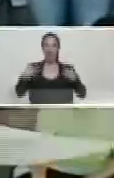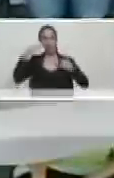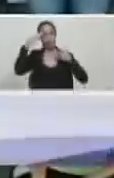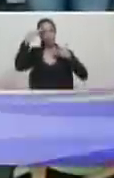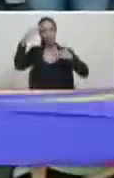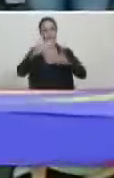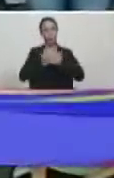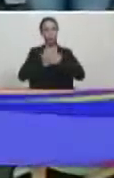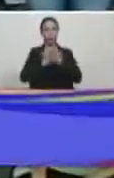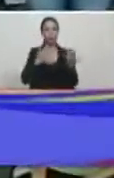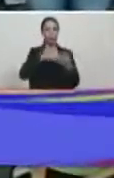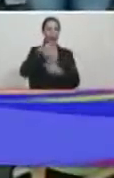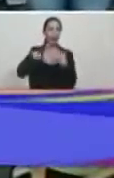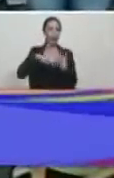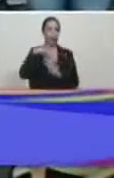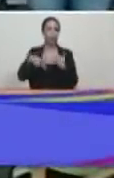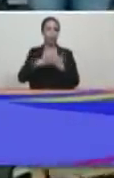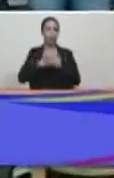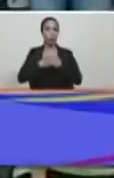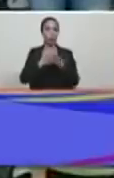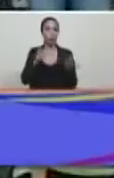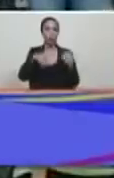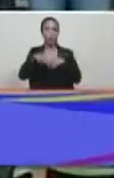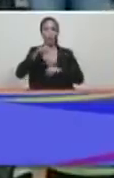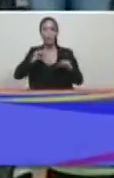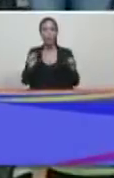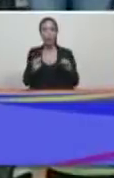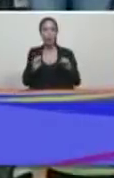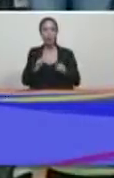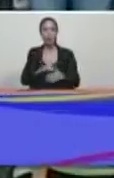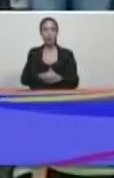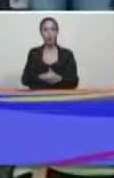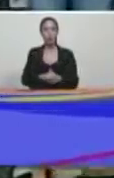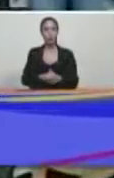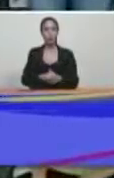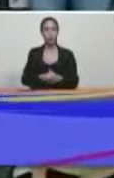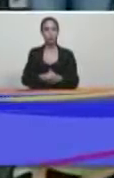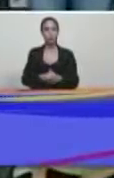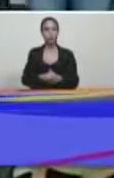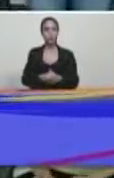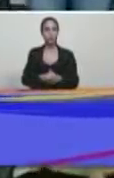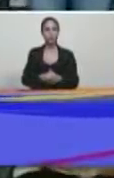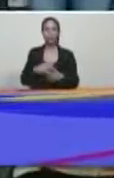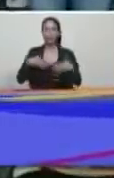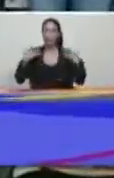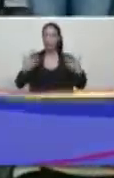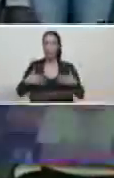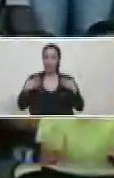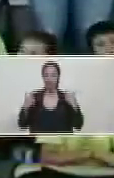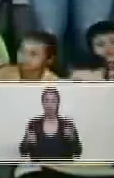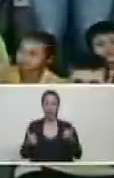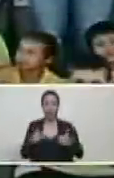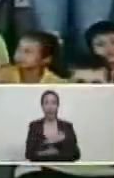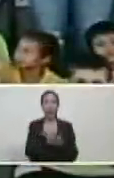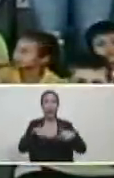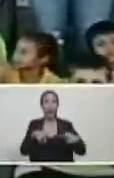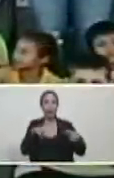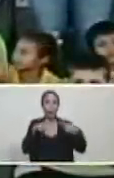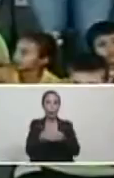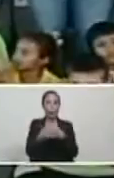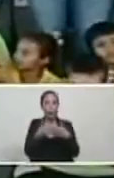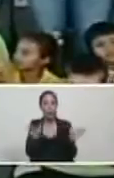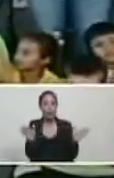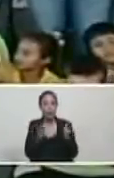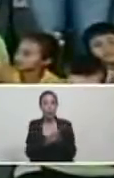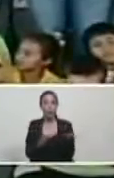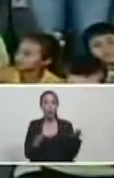y revolucionario del pueblo merideño, del municipio Alberto Adriani. Contentos por la inauguración de la